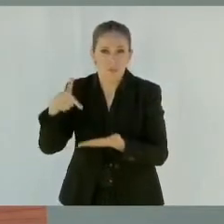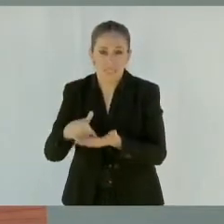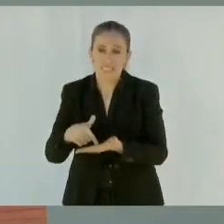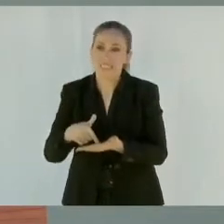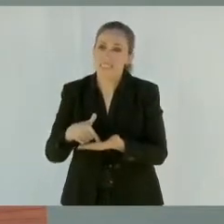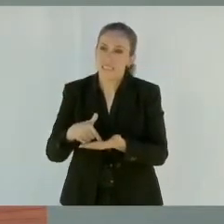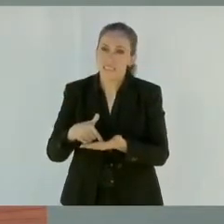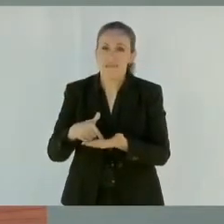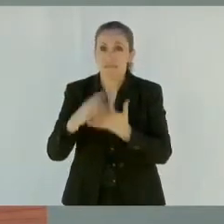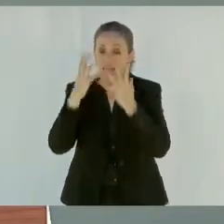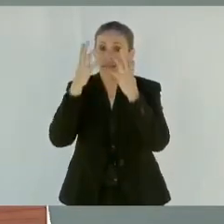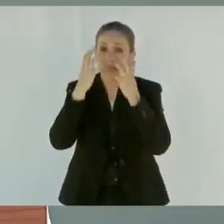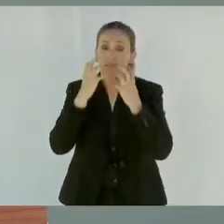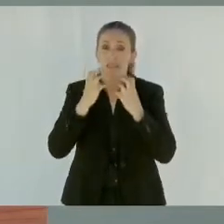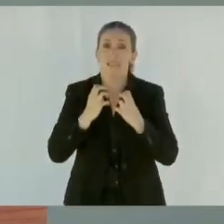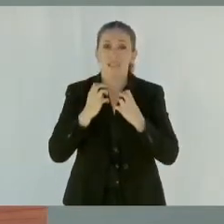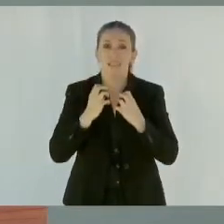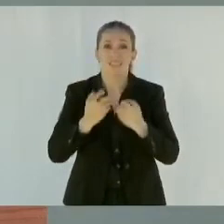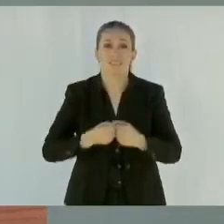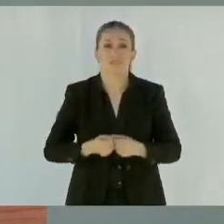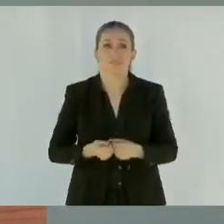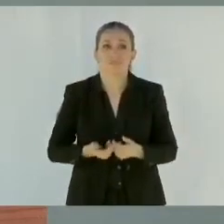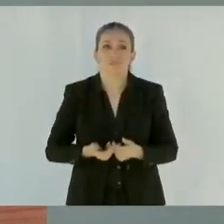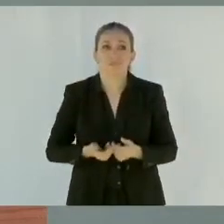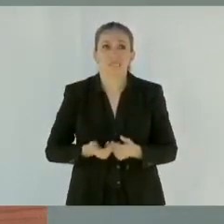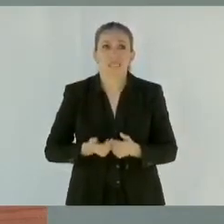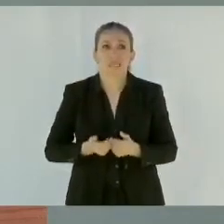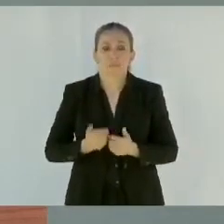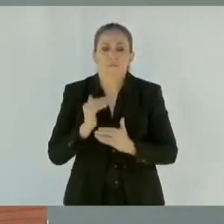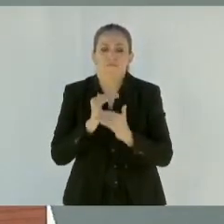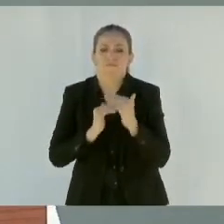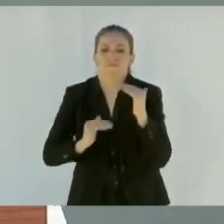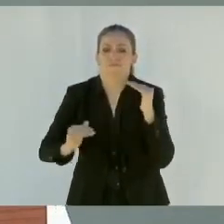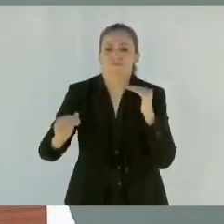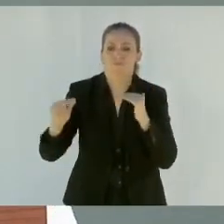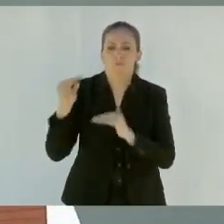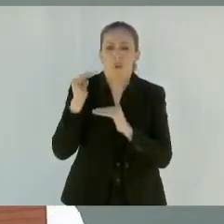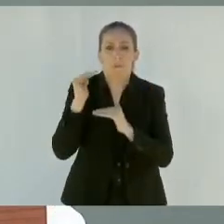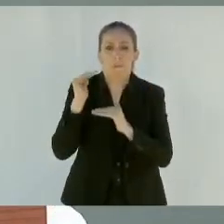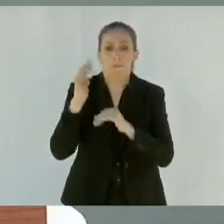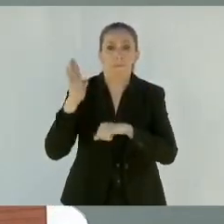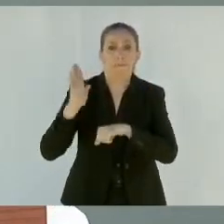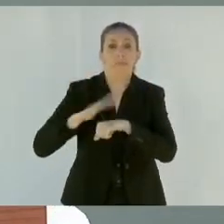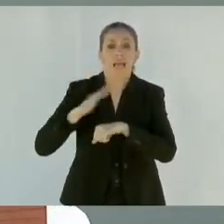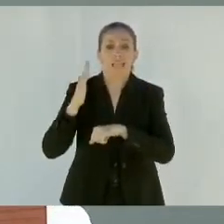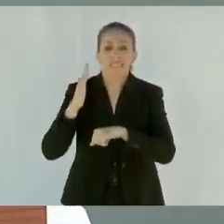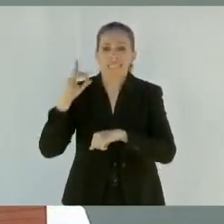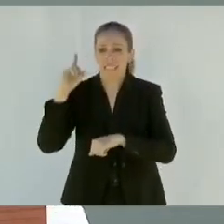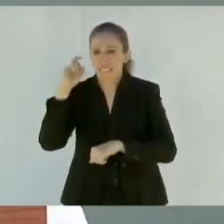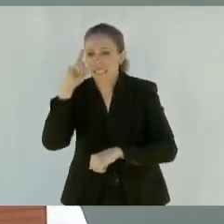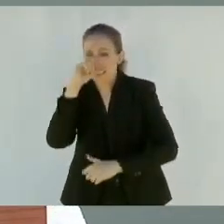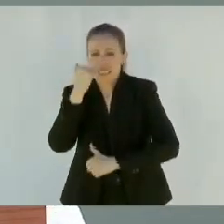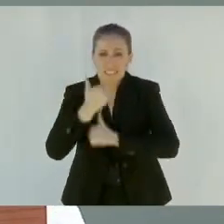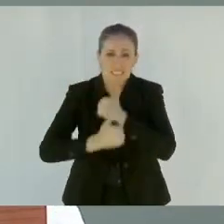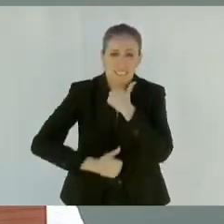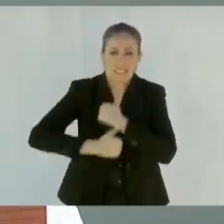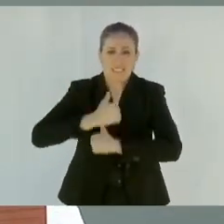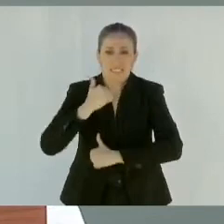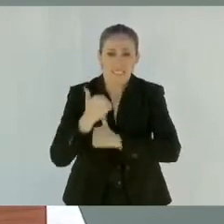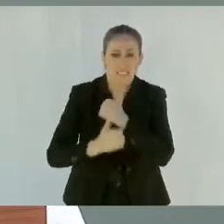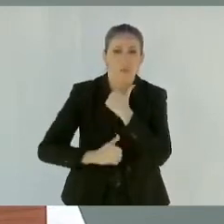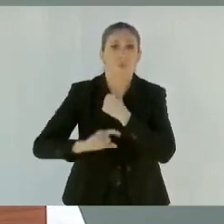desgraciadamente, fueron rebasados y tuvieron problemas